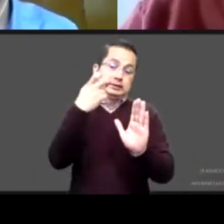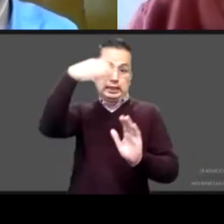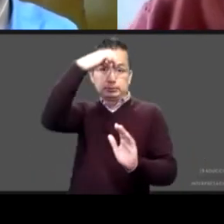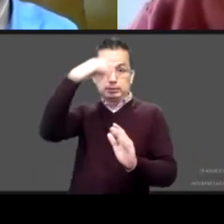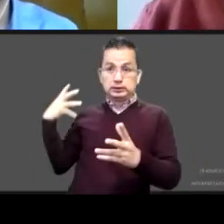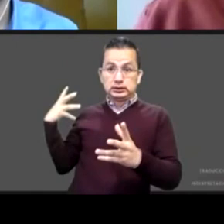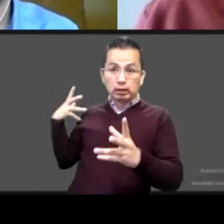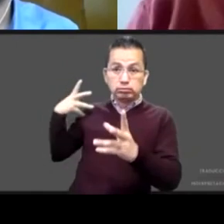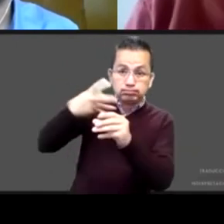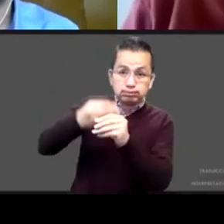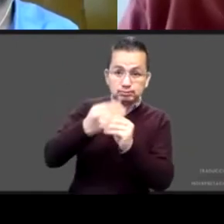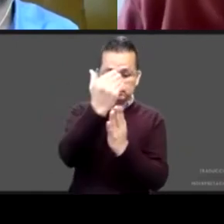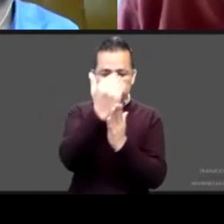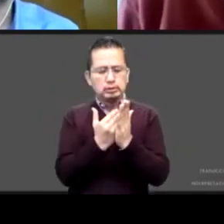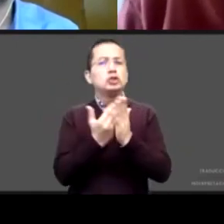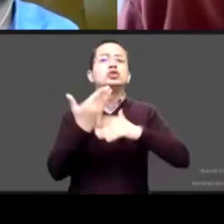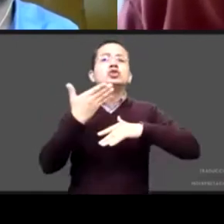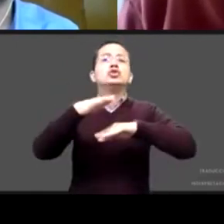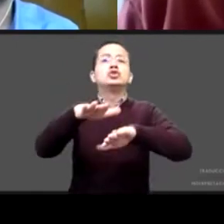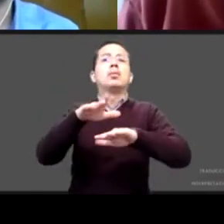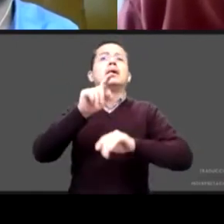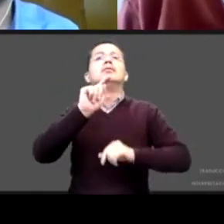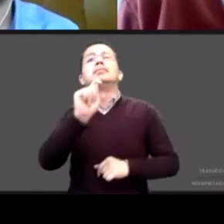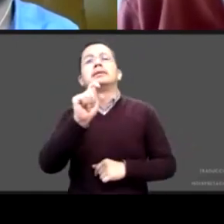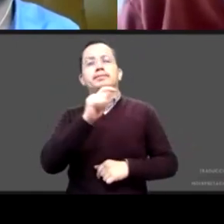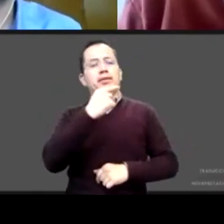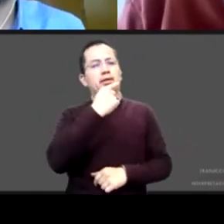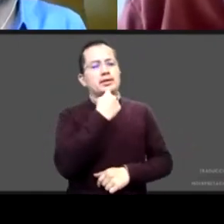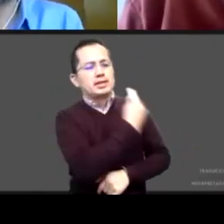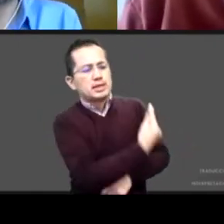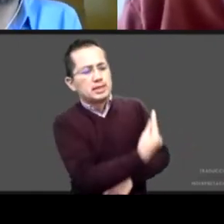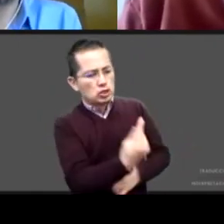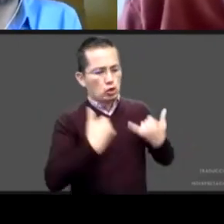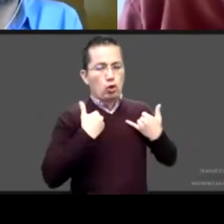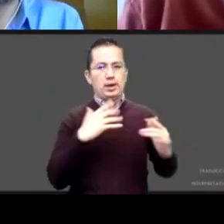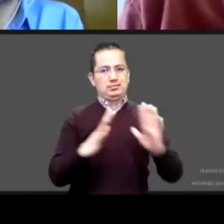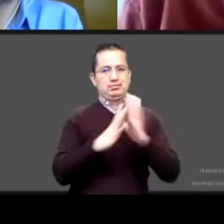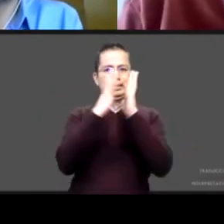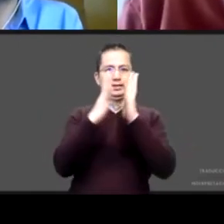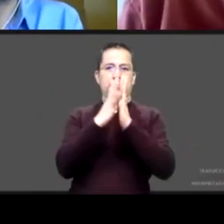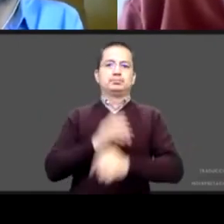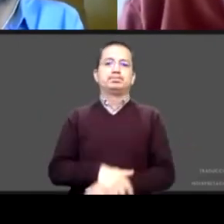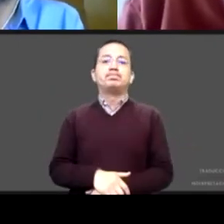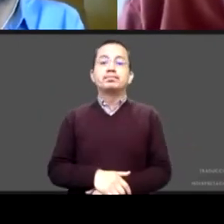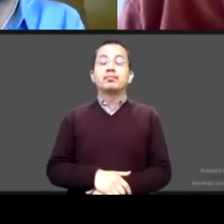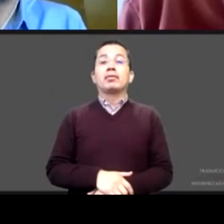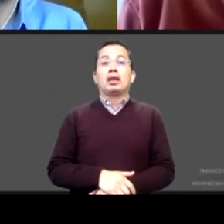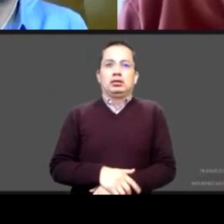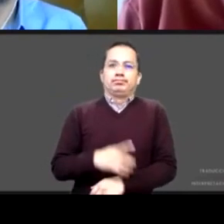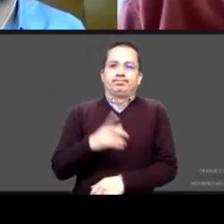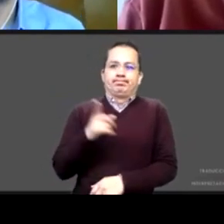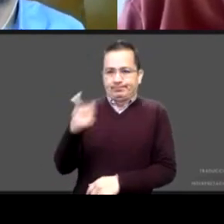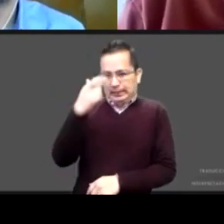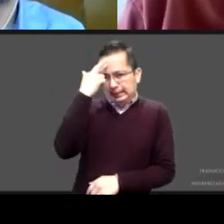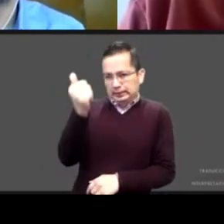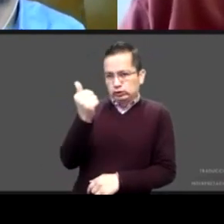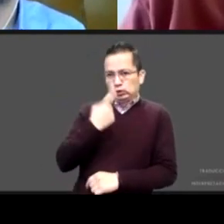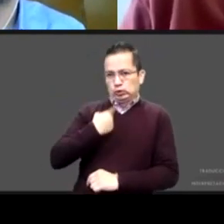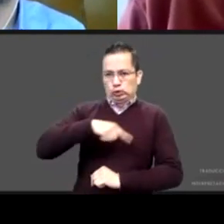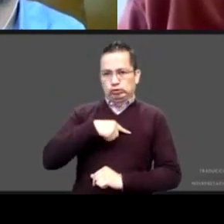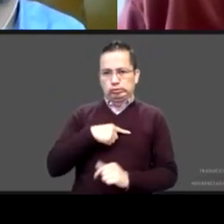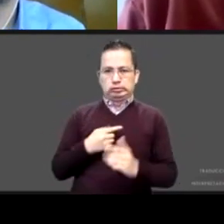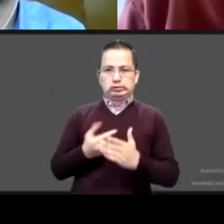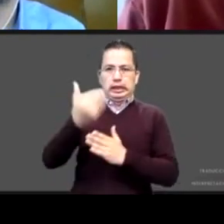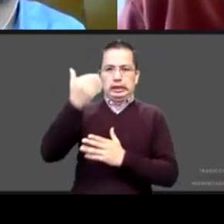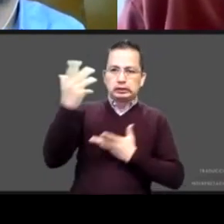Y como bien decías, con Fernando hemos sido compañeros de ruta en esto de poder darle pienso